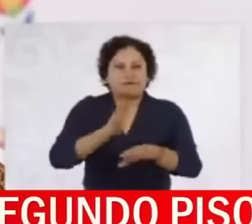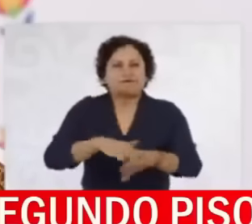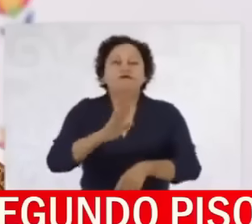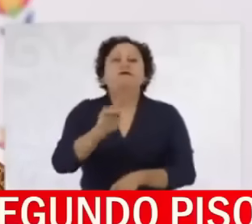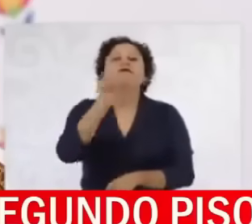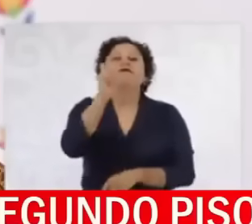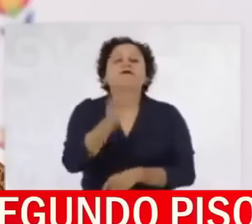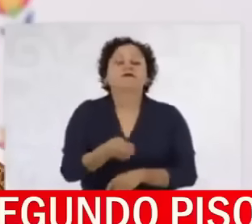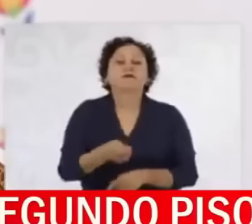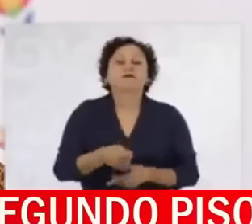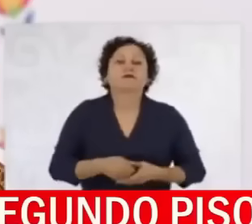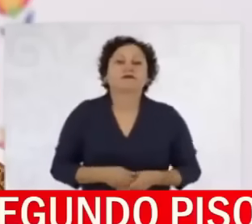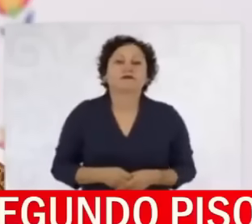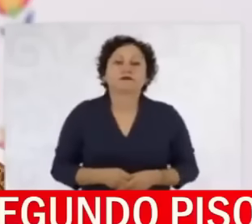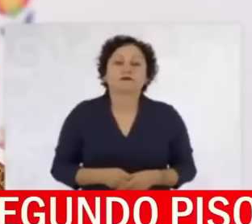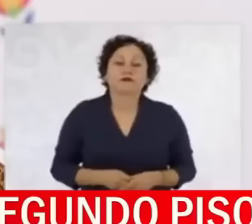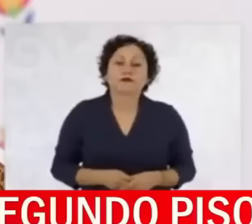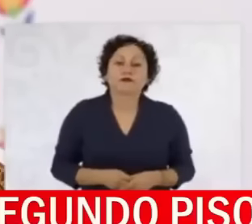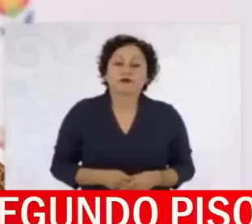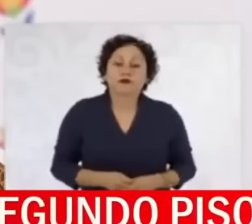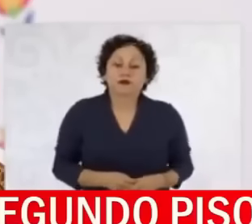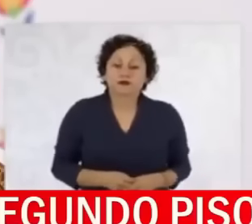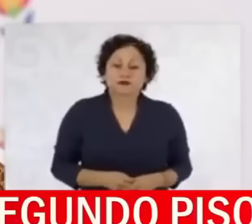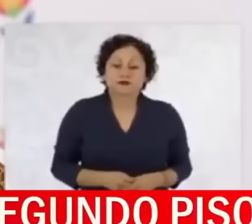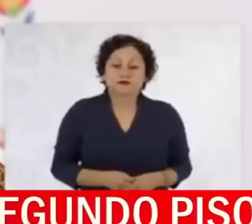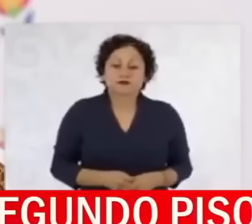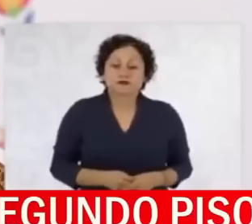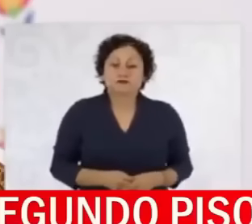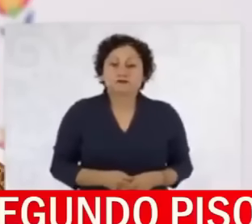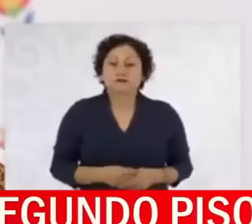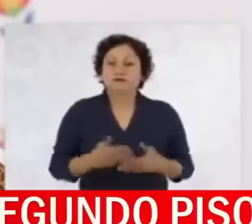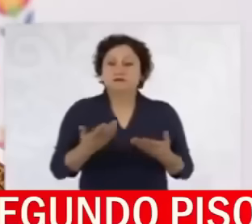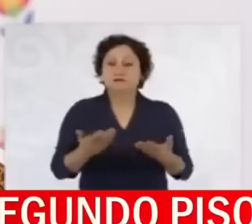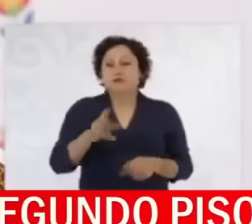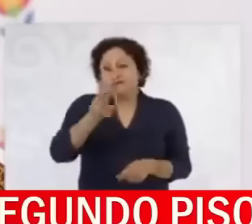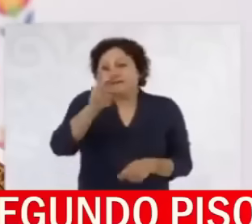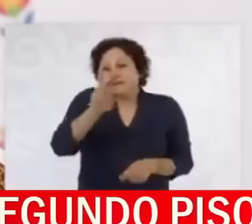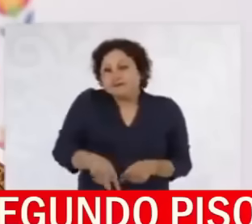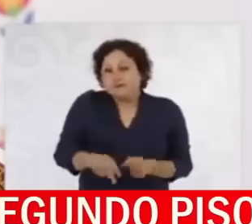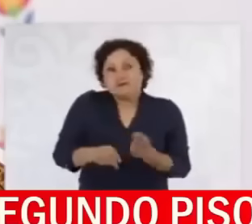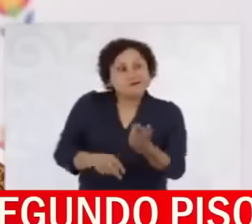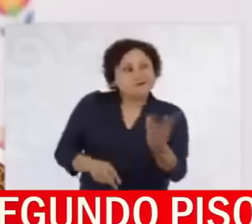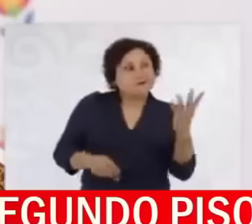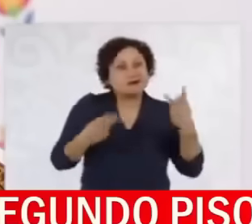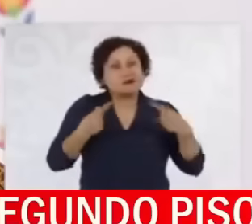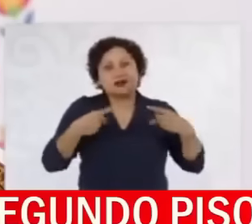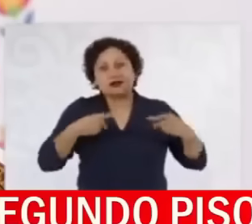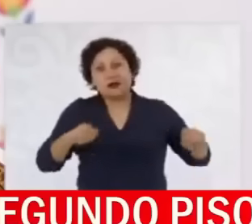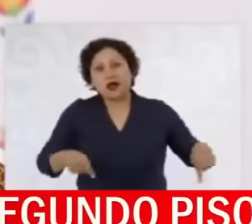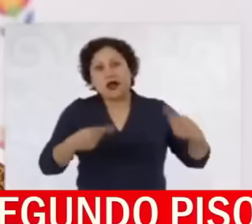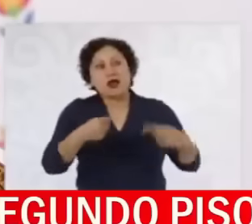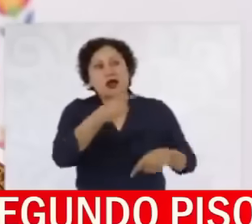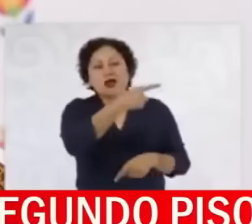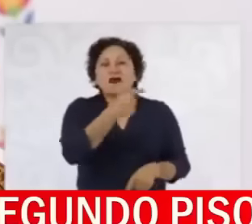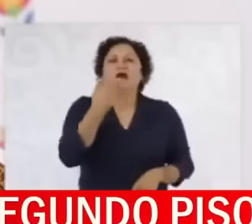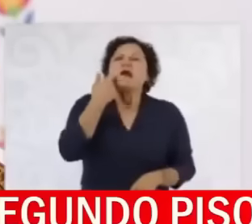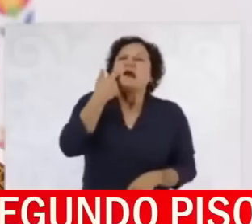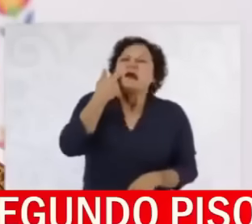en efecto, o sea, nuestros adversarios, ¿qué quieren? Que le vaya mal a México.